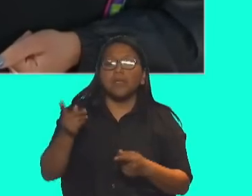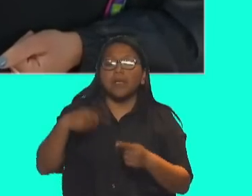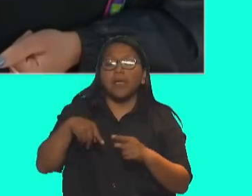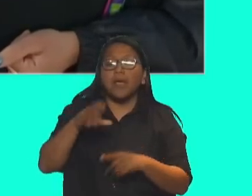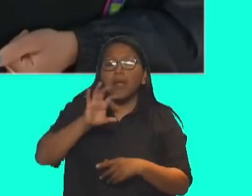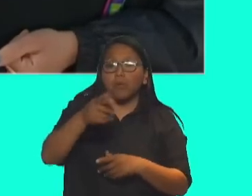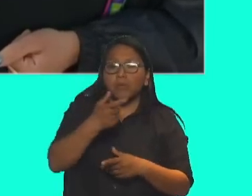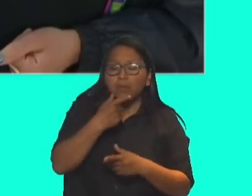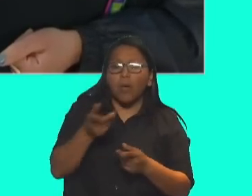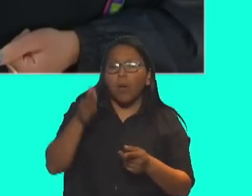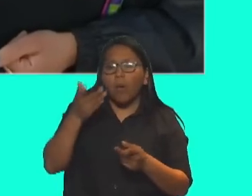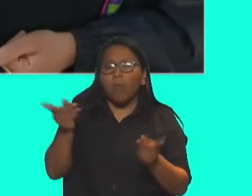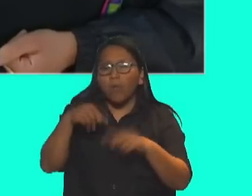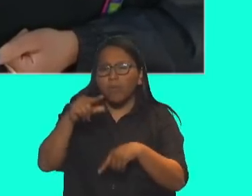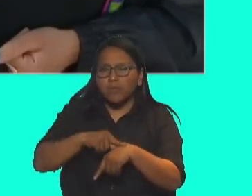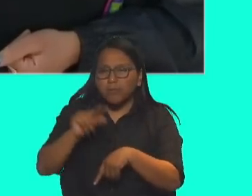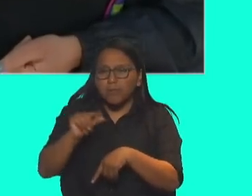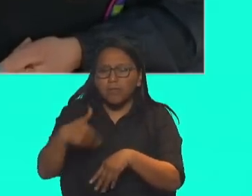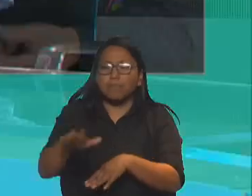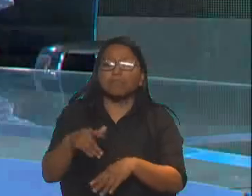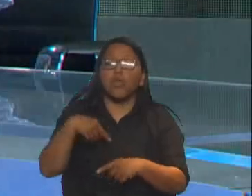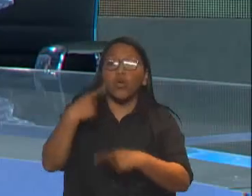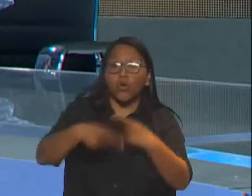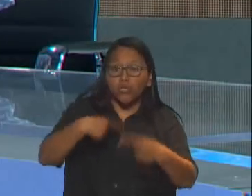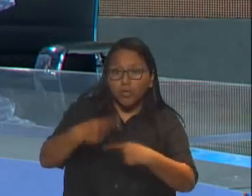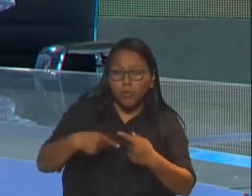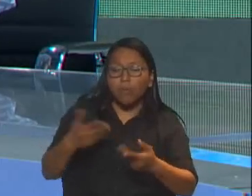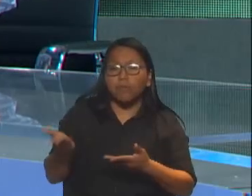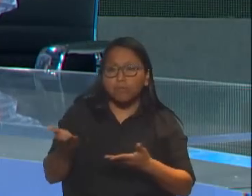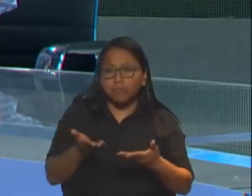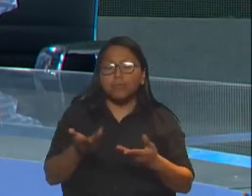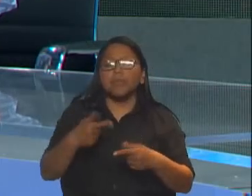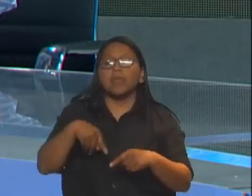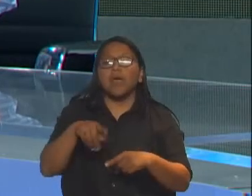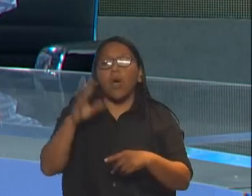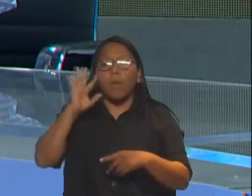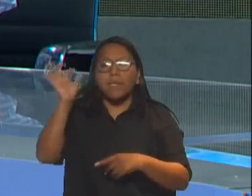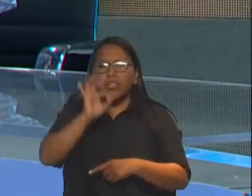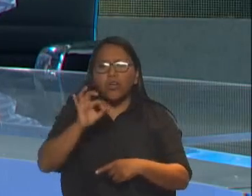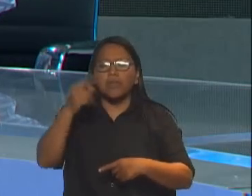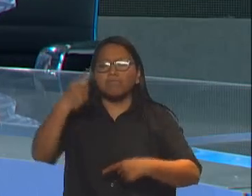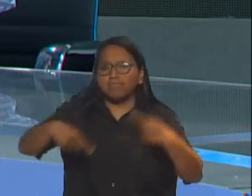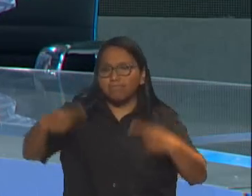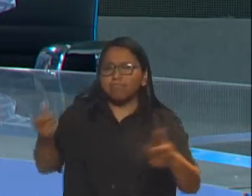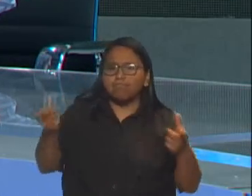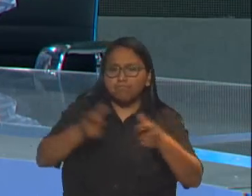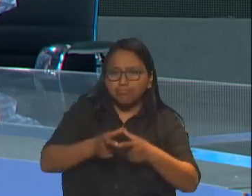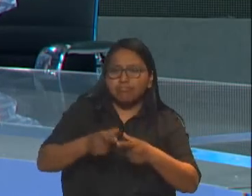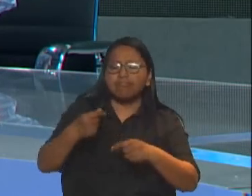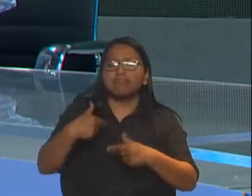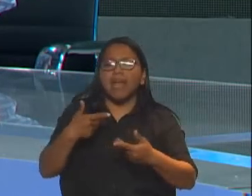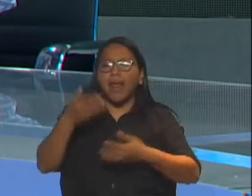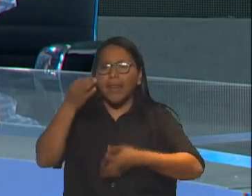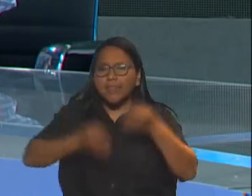de mendoza volvemos con vos en minutos y será bueno seguimos justamente rescatando opiniones este análisis de lo que ha